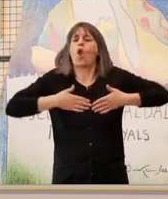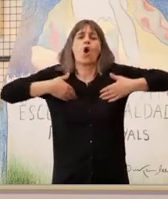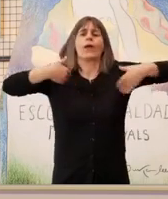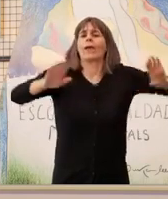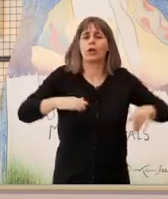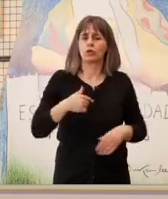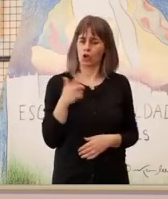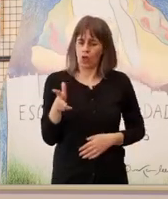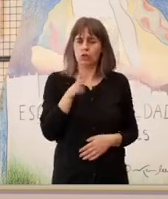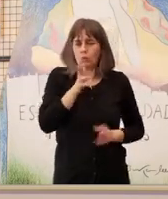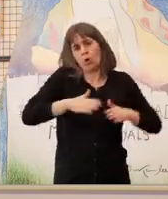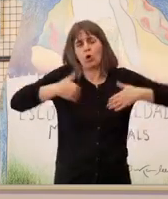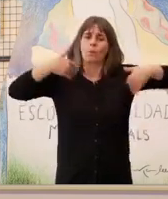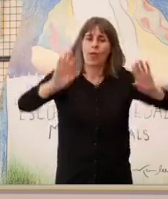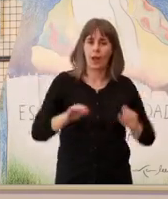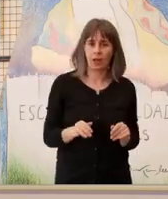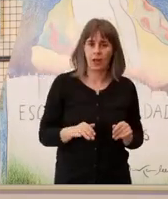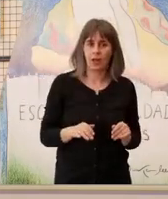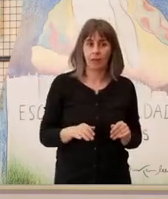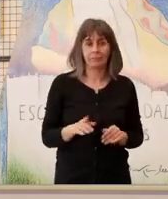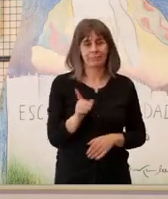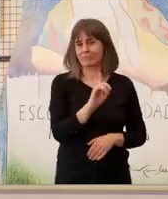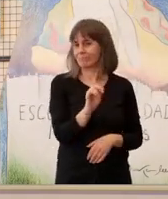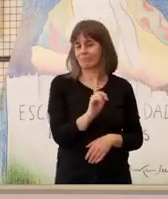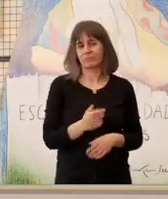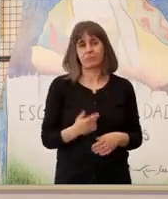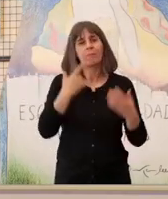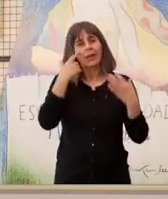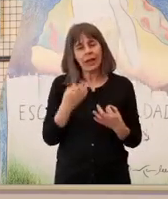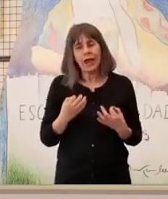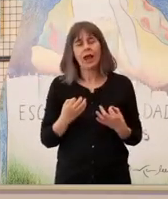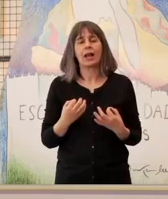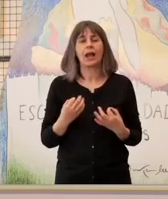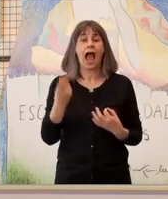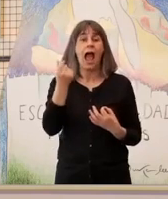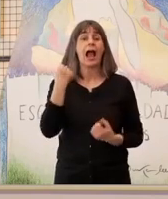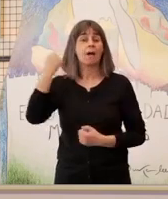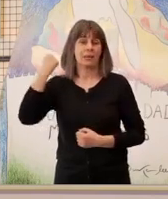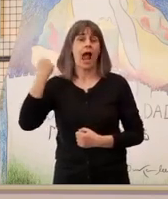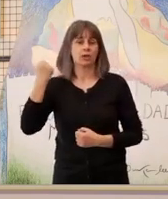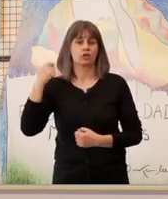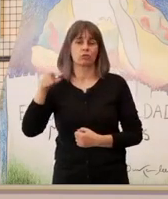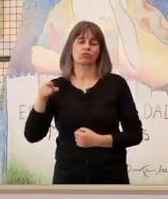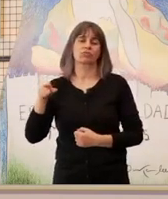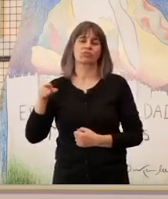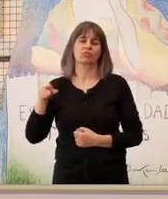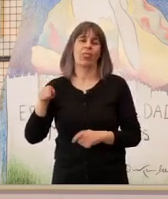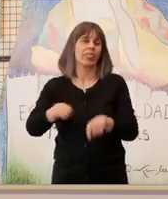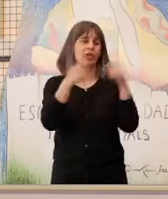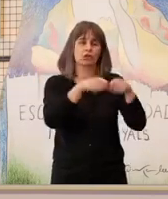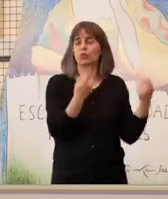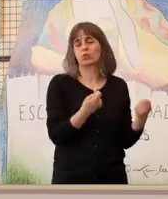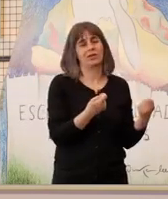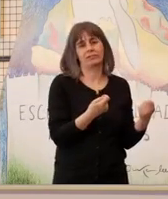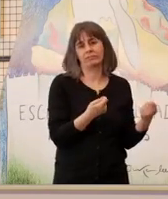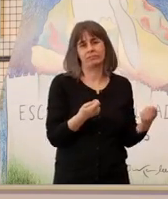me da la gana hemos destruido en gran parte el capitalismo destruido en gran parte lo que lo